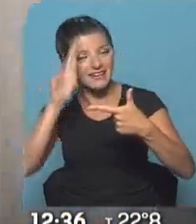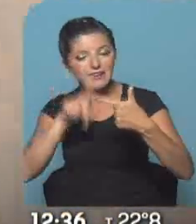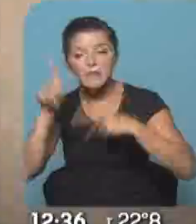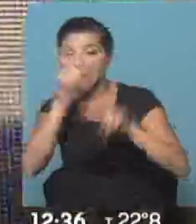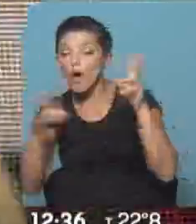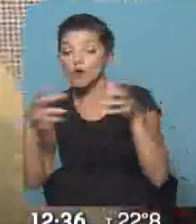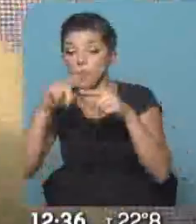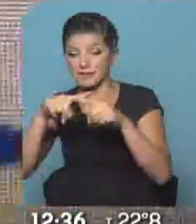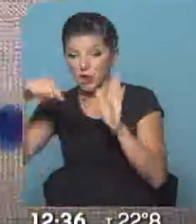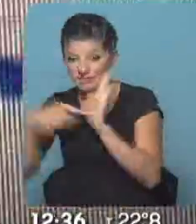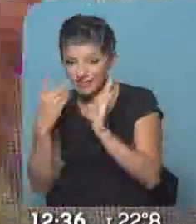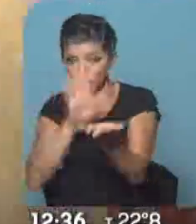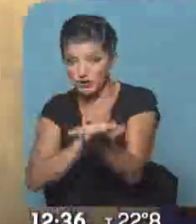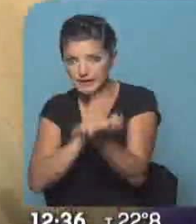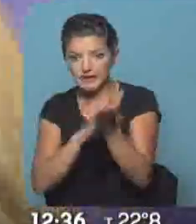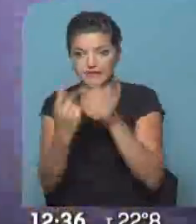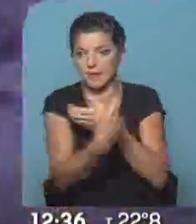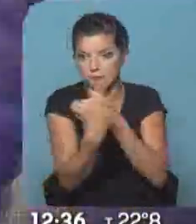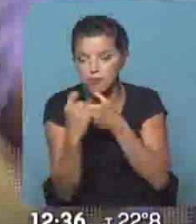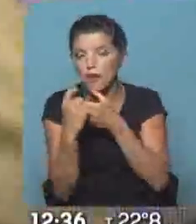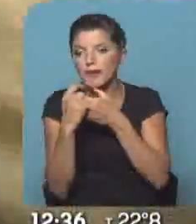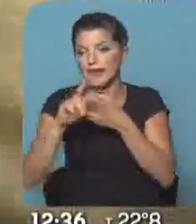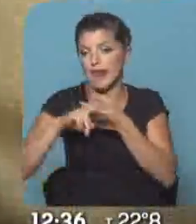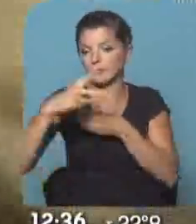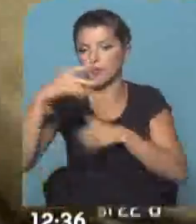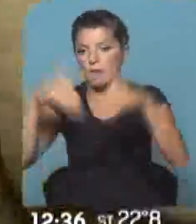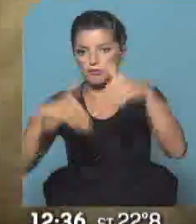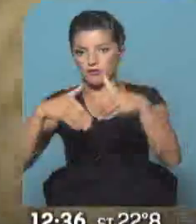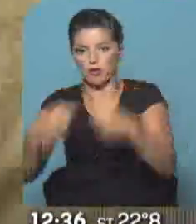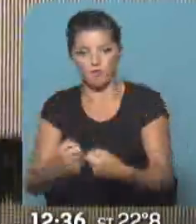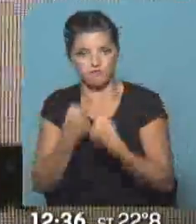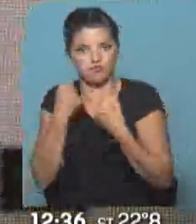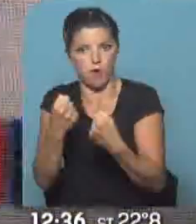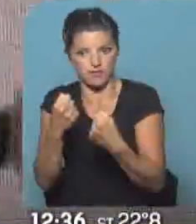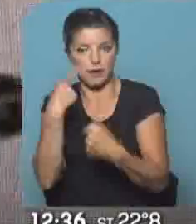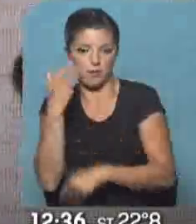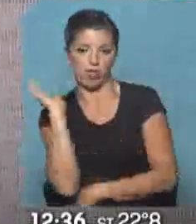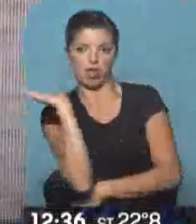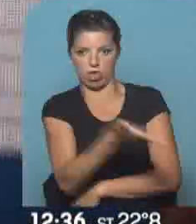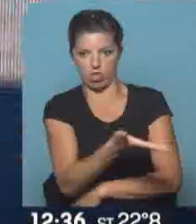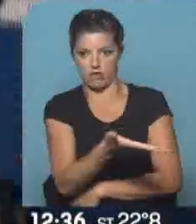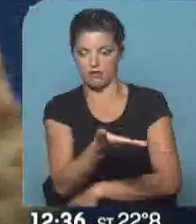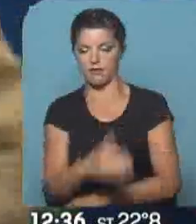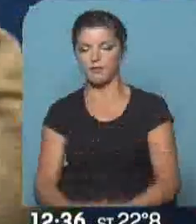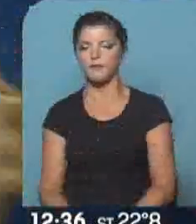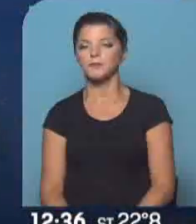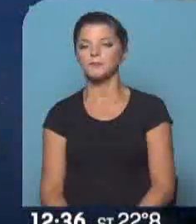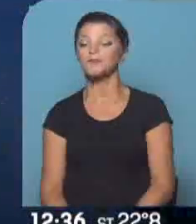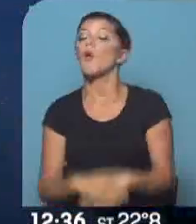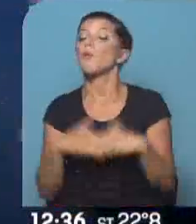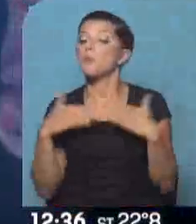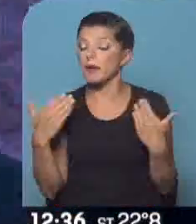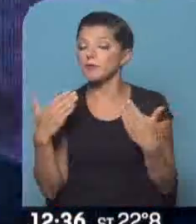centroizquierda y así poder pasar a segunda vuelta con la fuerza y adhesiones necesarias para superar a Piñera. Es por eso que